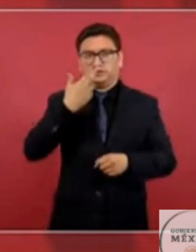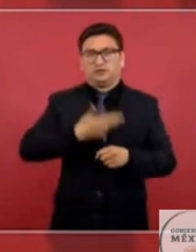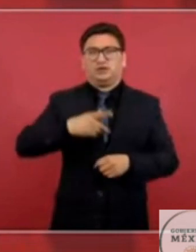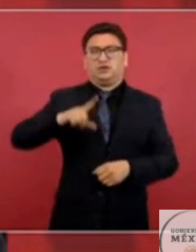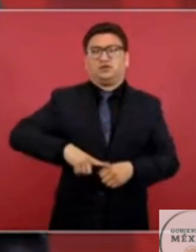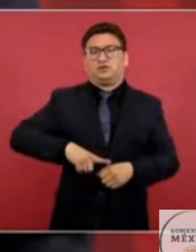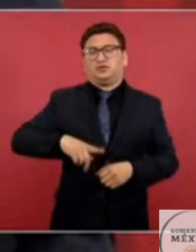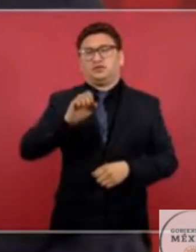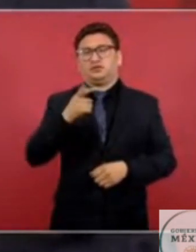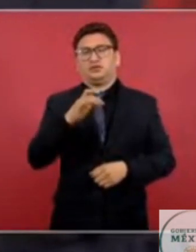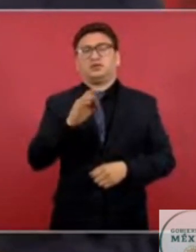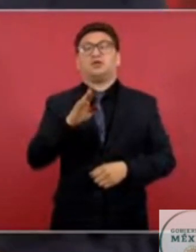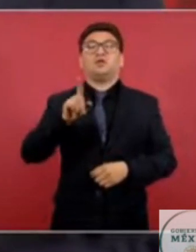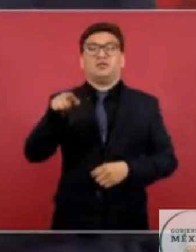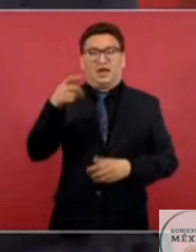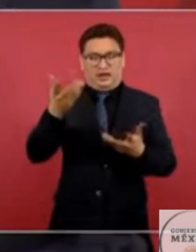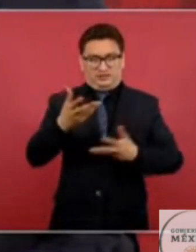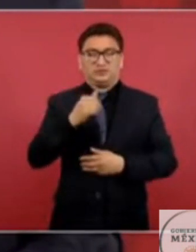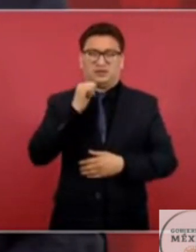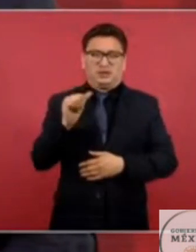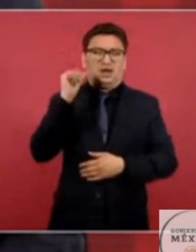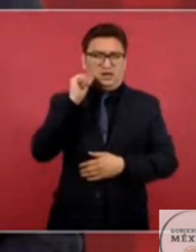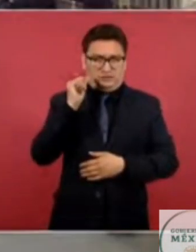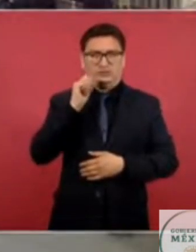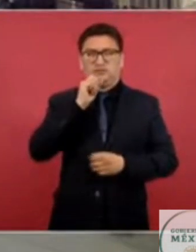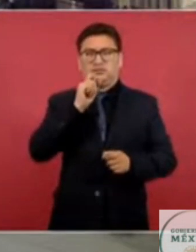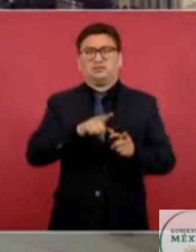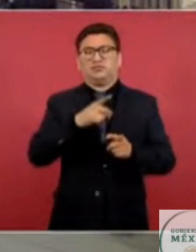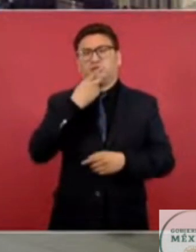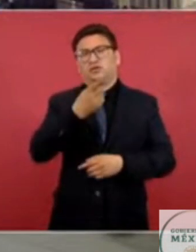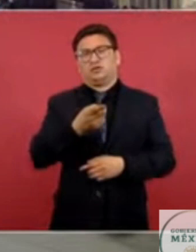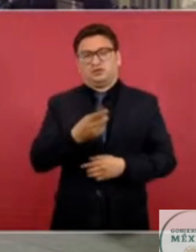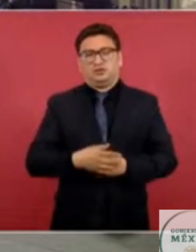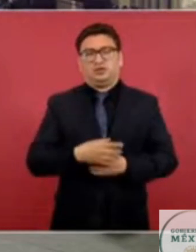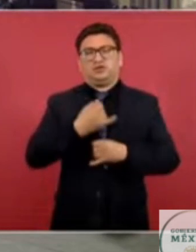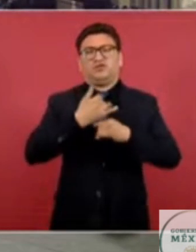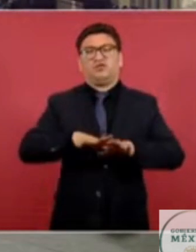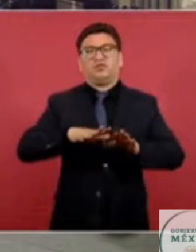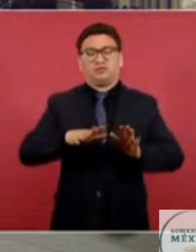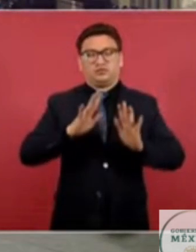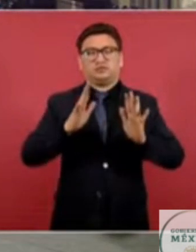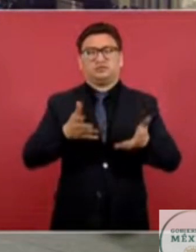Gobernación. Ayer incluso dieron a conocer un informe,